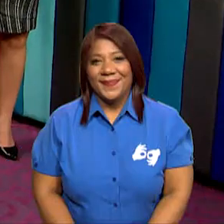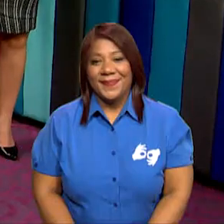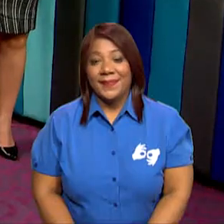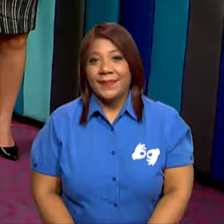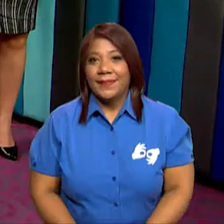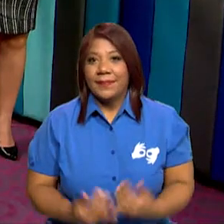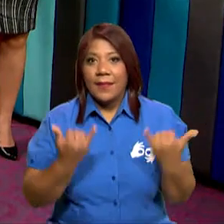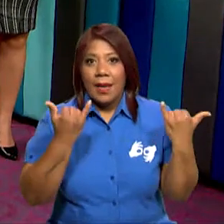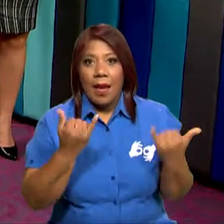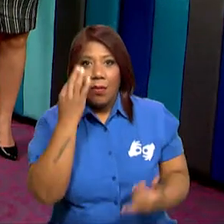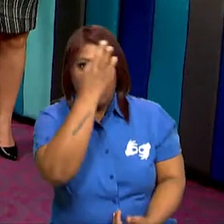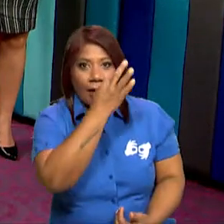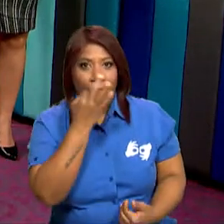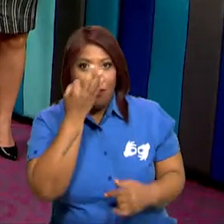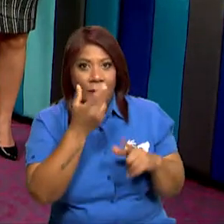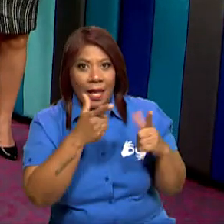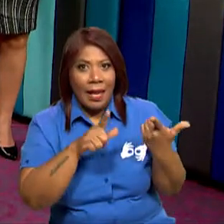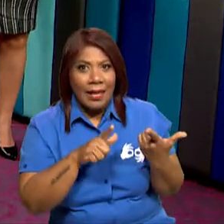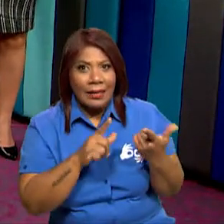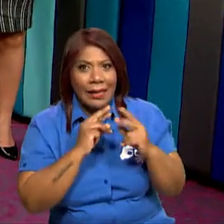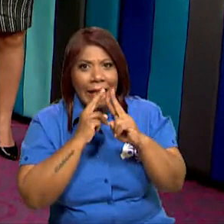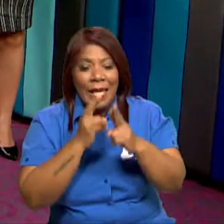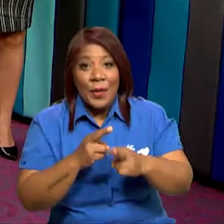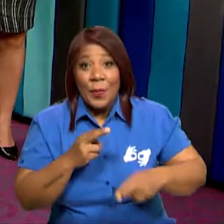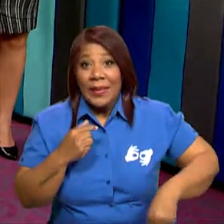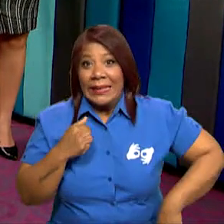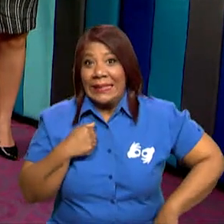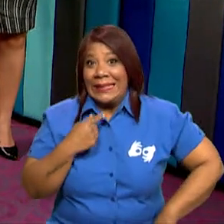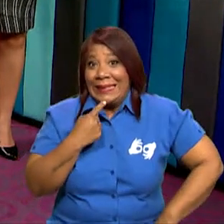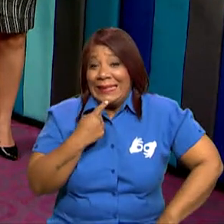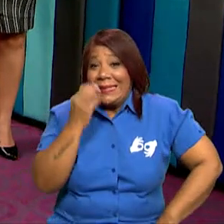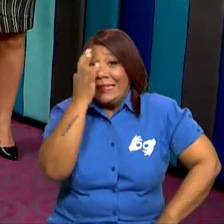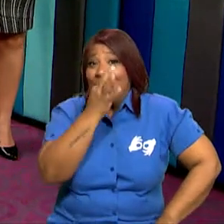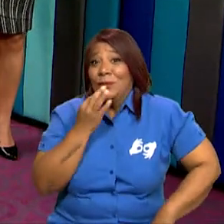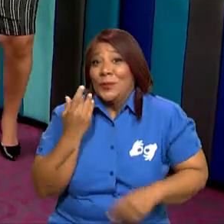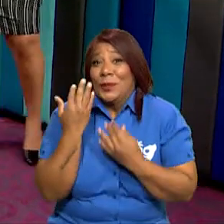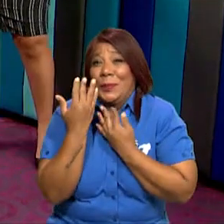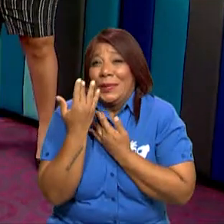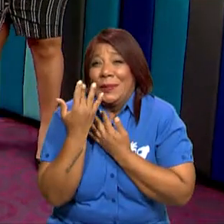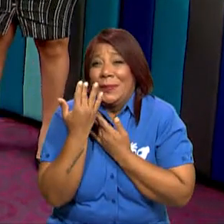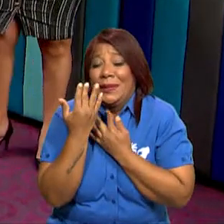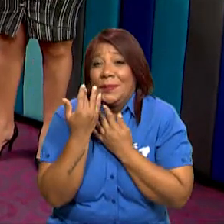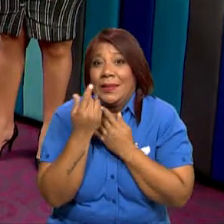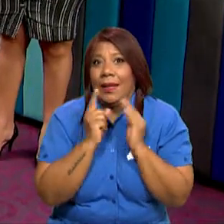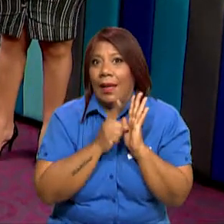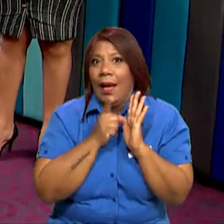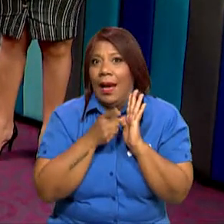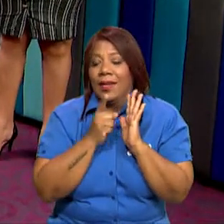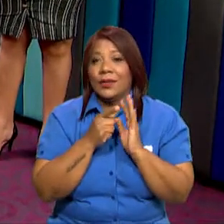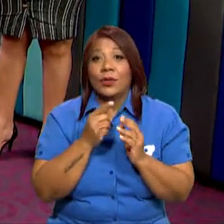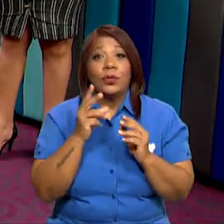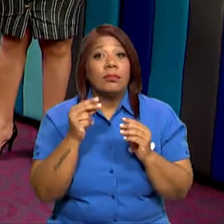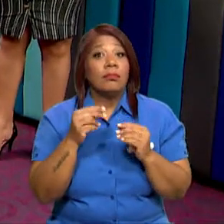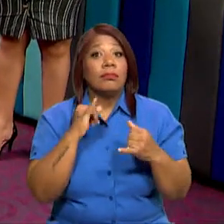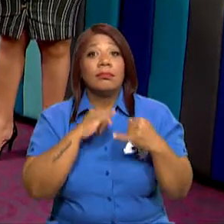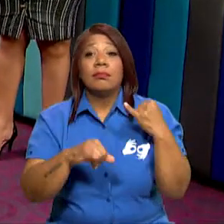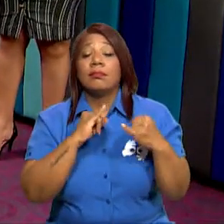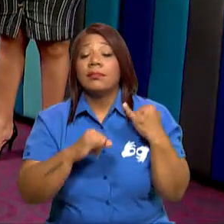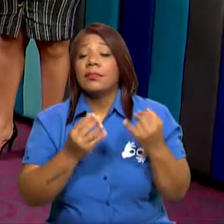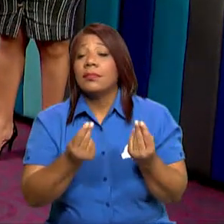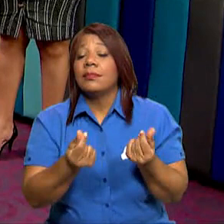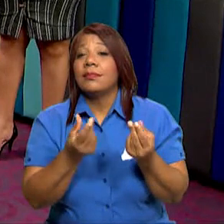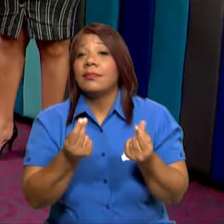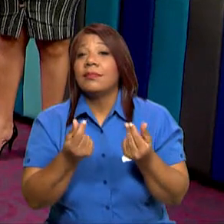A ver, Fluffy, ¿ya lo tienes listo? ¡Ya voy, maestra! ¡Un ratito más! No, no, ya se acabó el tiempo, ya tienes